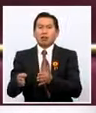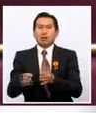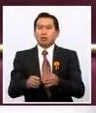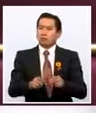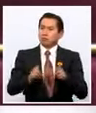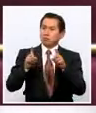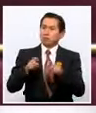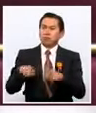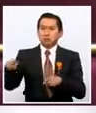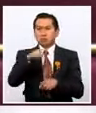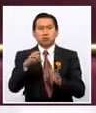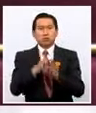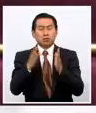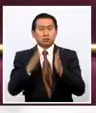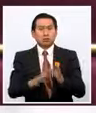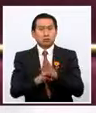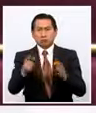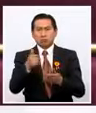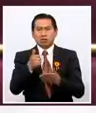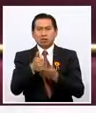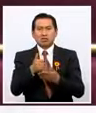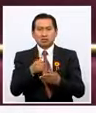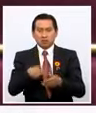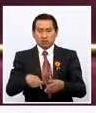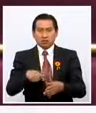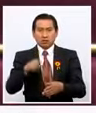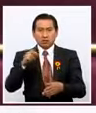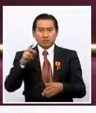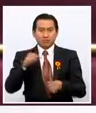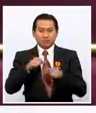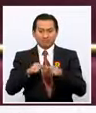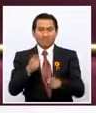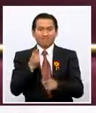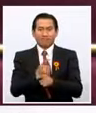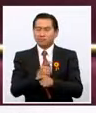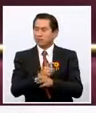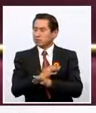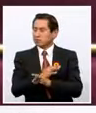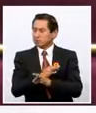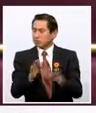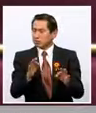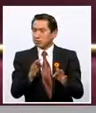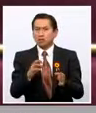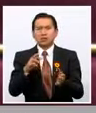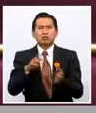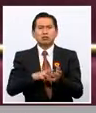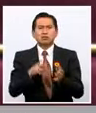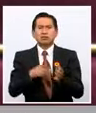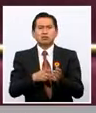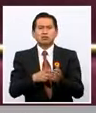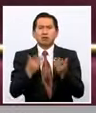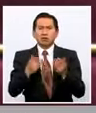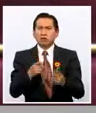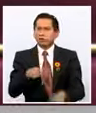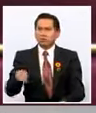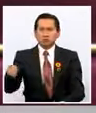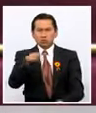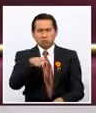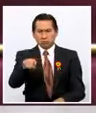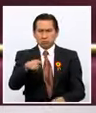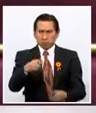a los candidatos no ayudan a la estabilidad y más bien crean condiciones para que los